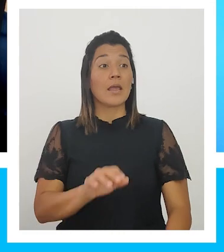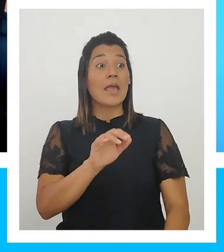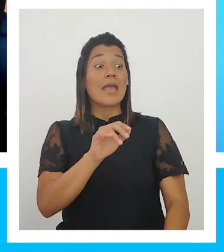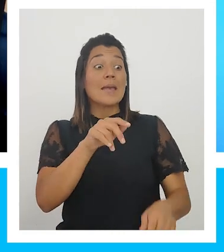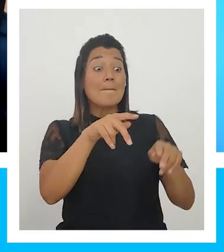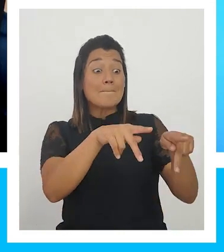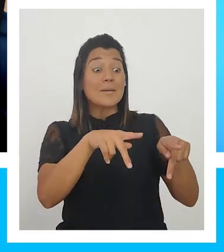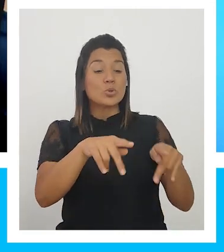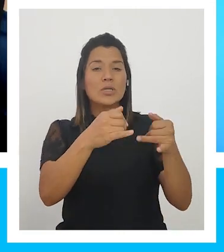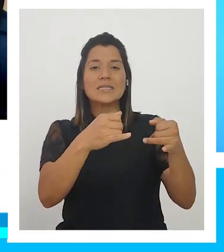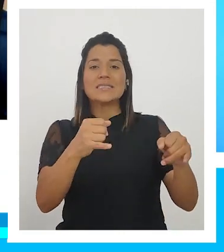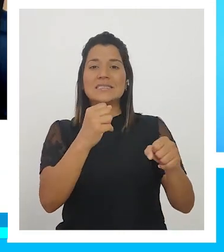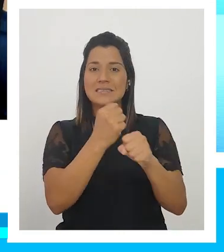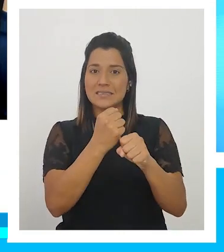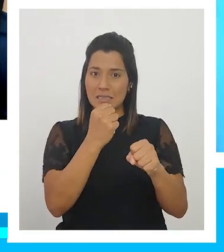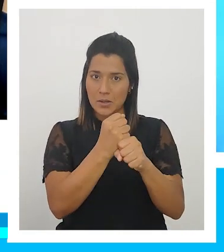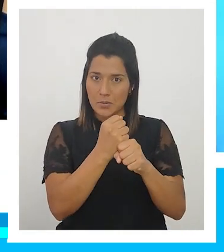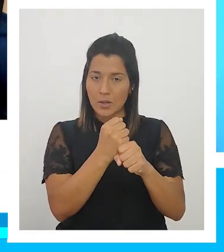que es